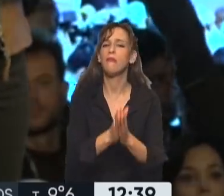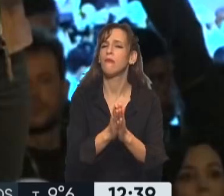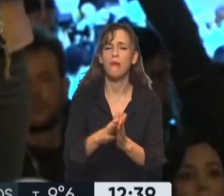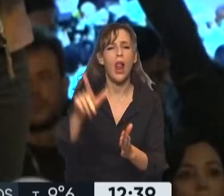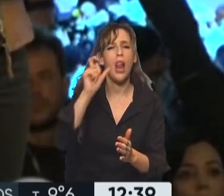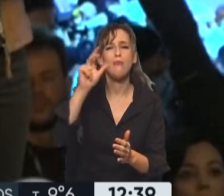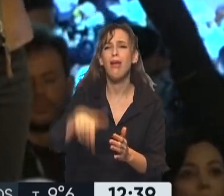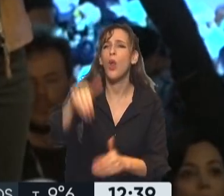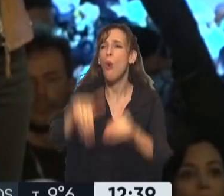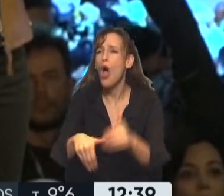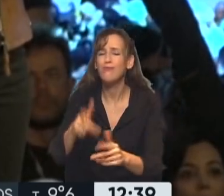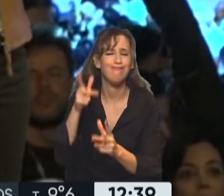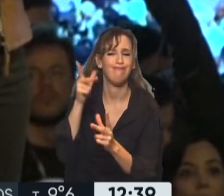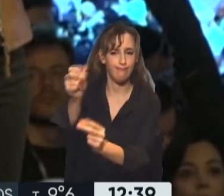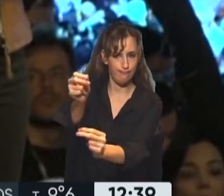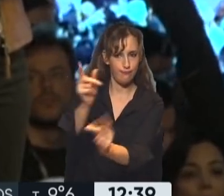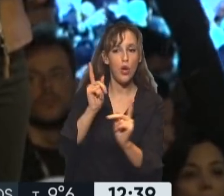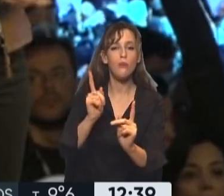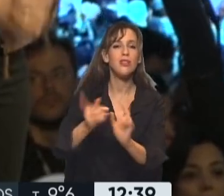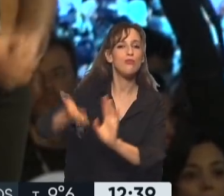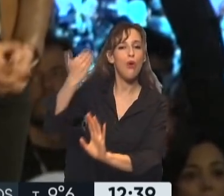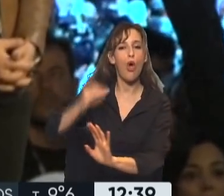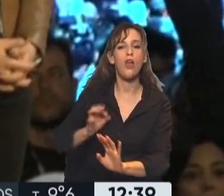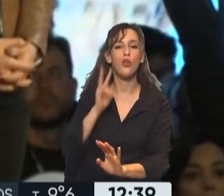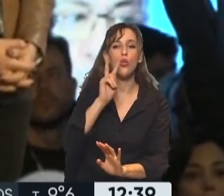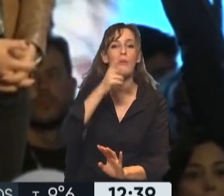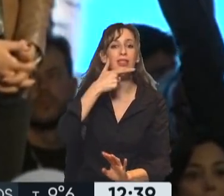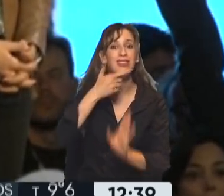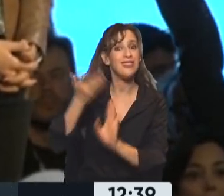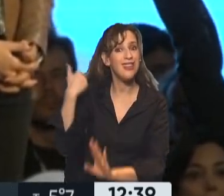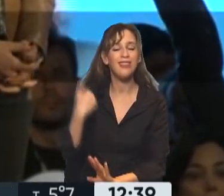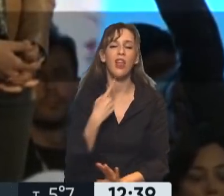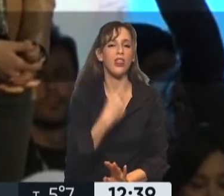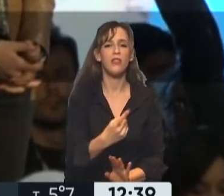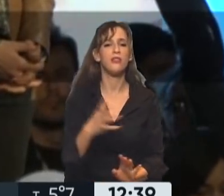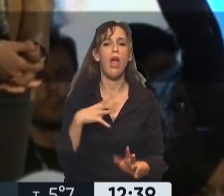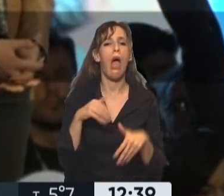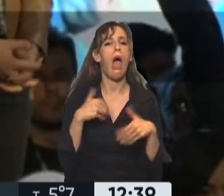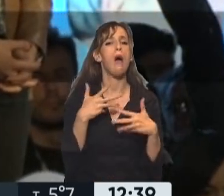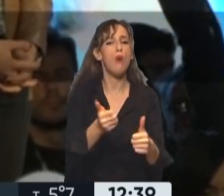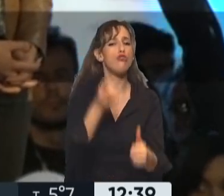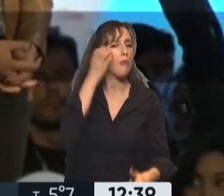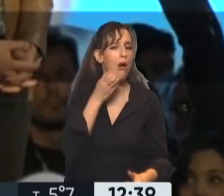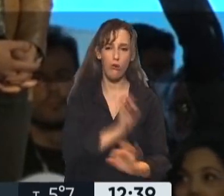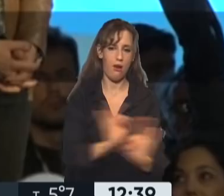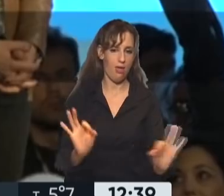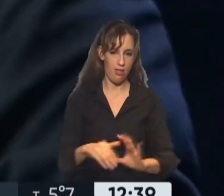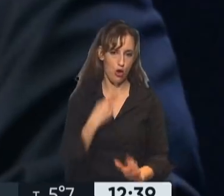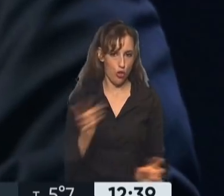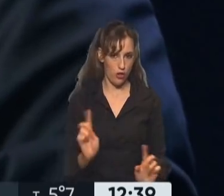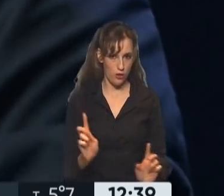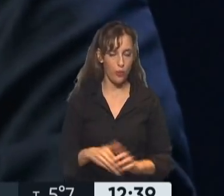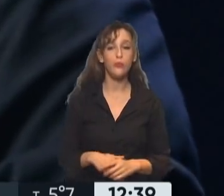a diferencia de lo que ocurrió en 2017, aún no comprometió su apoyo a Macron. Vous ne devez pas donner une voix à Madame Le